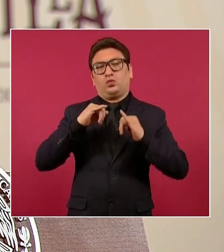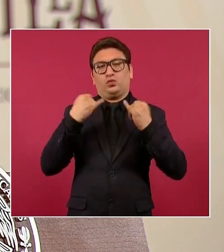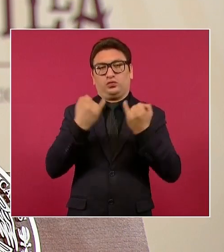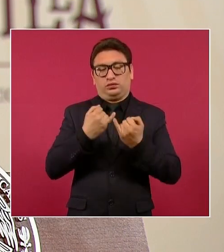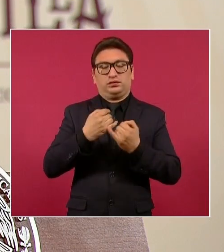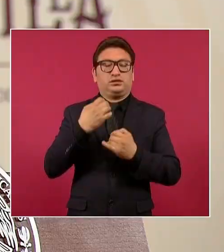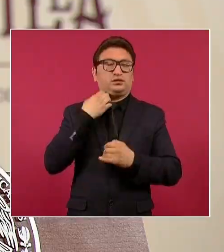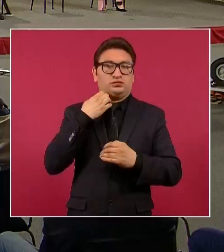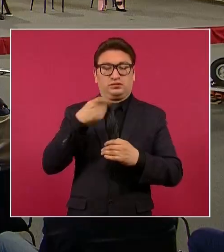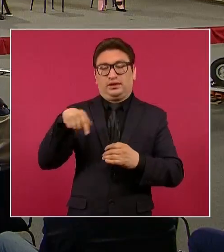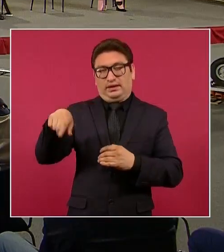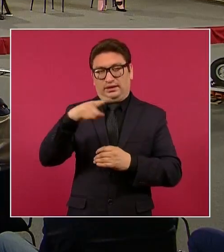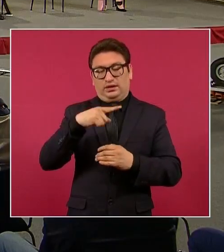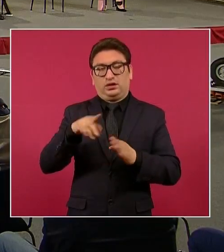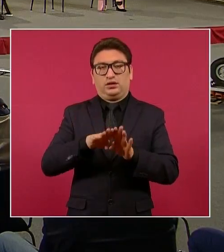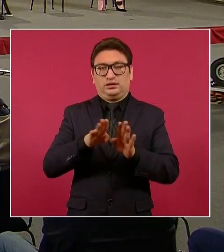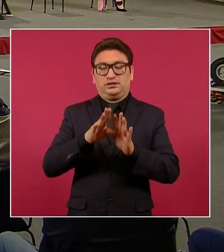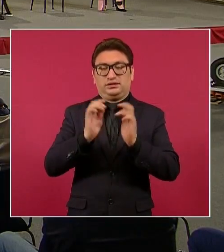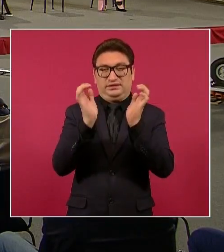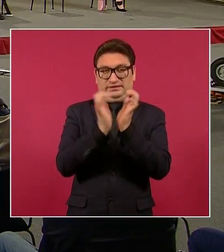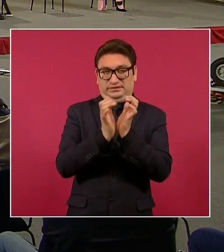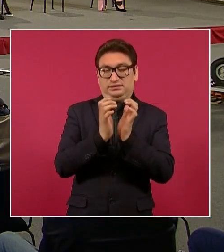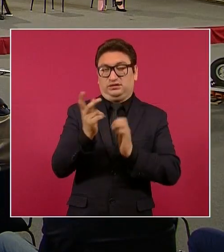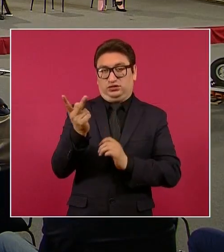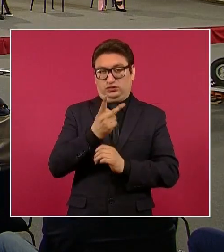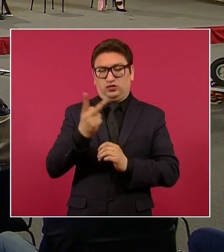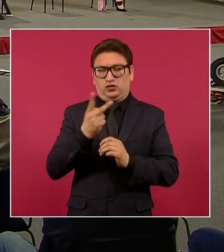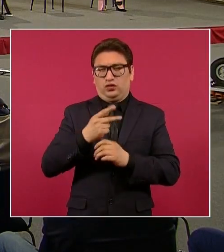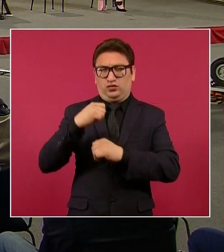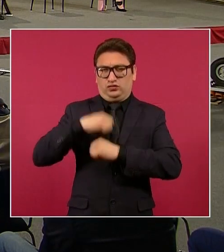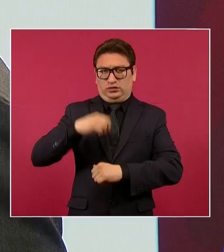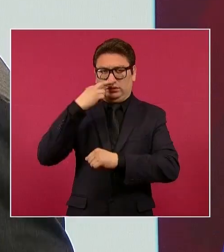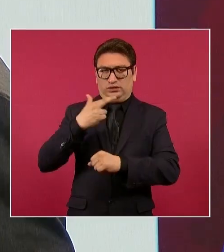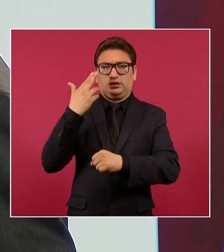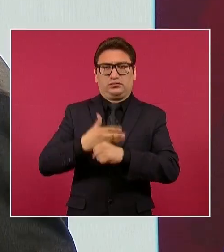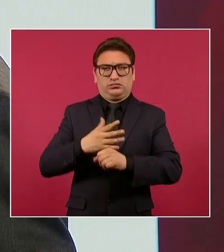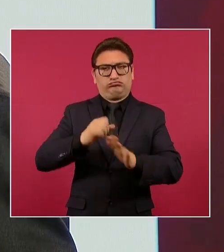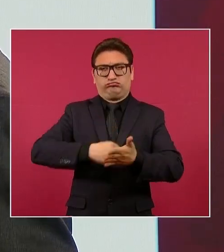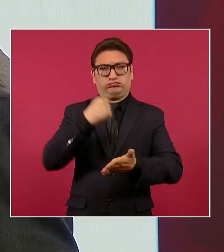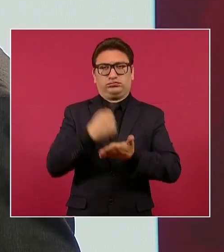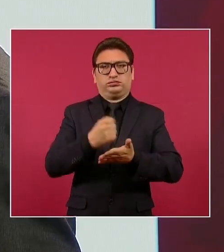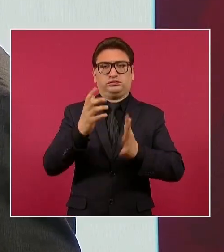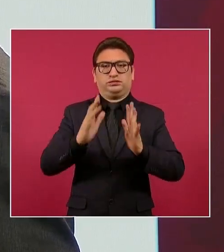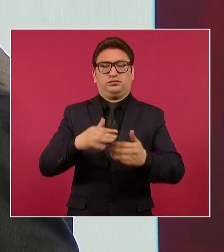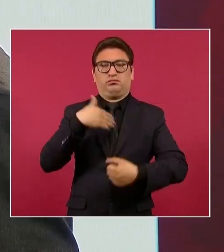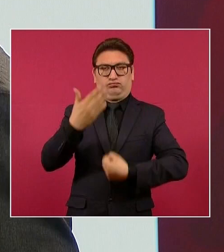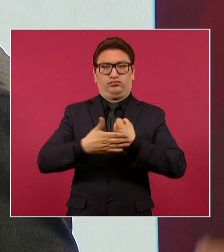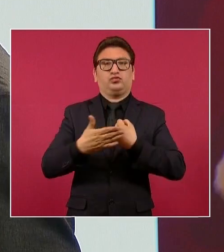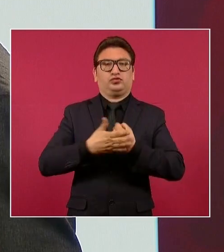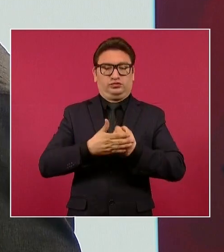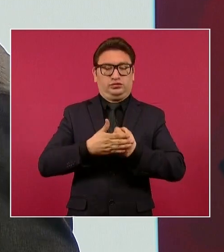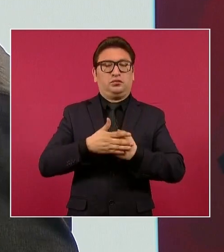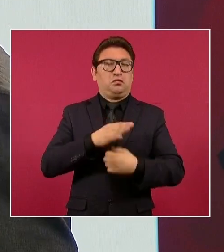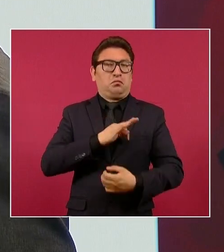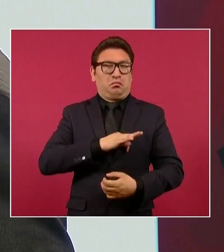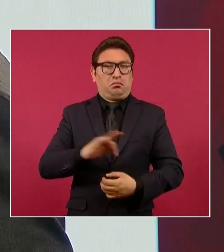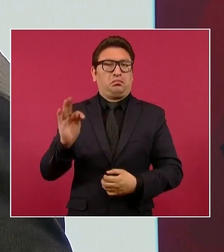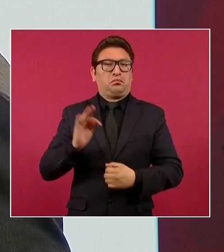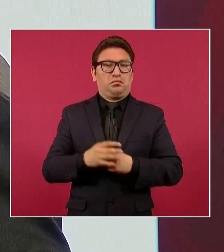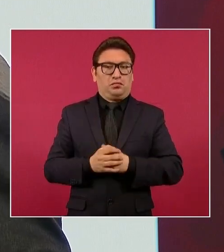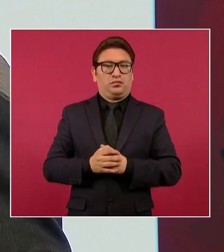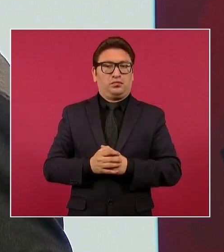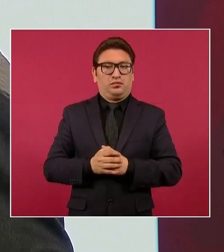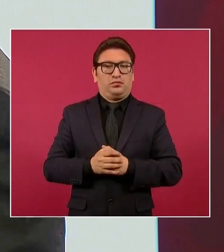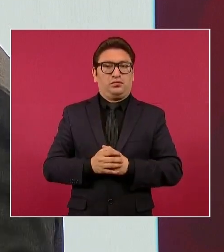decir que ya ha sido aprobado por ambas instancias y pronto podremos tener ya